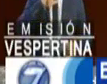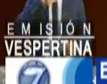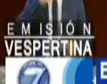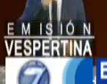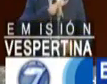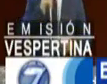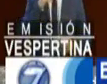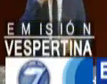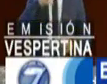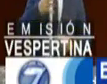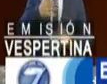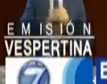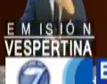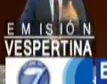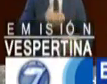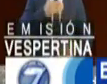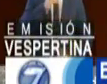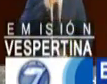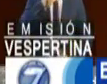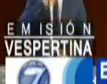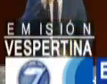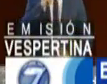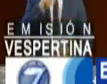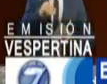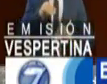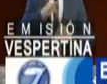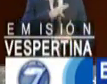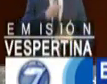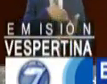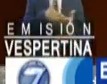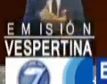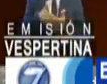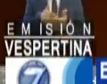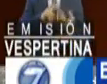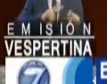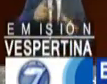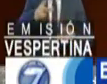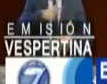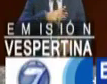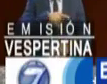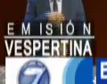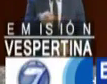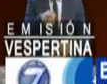impere, para que las oportunidades sean las que detengan la migración.